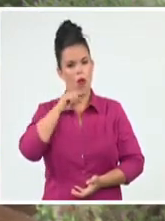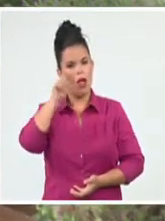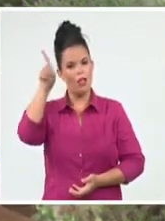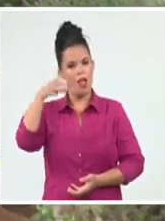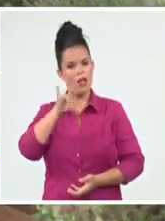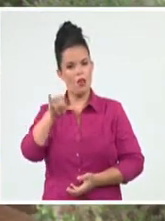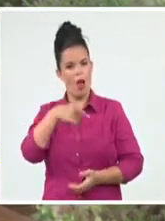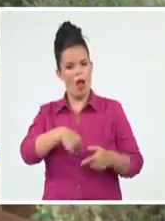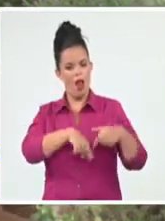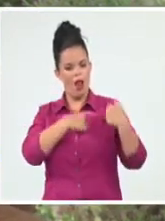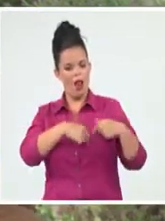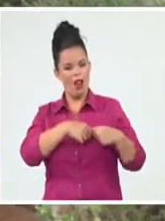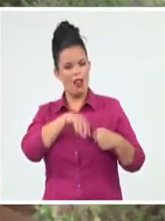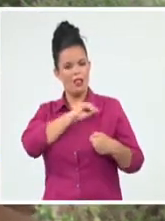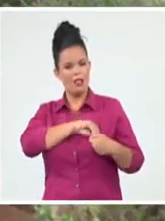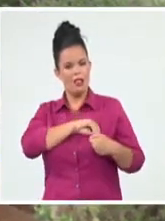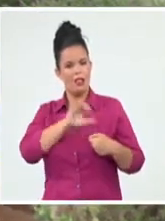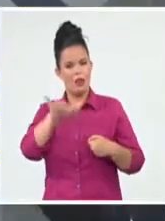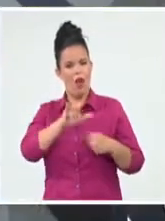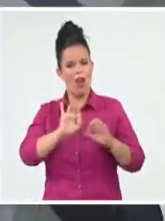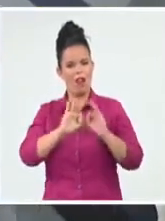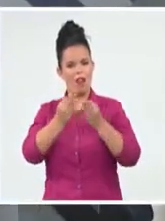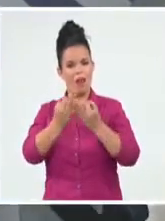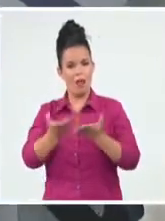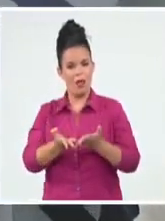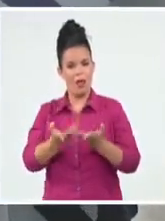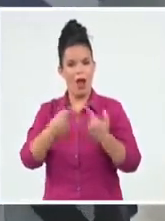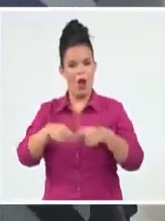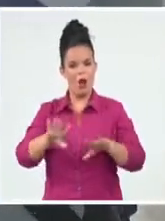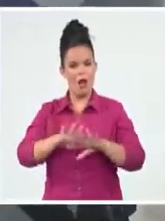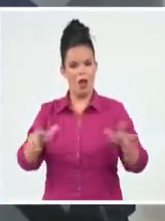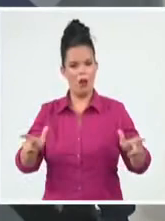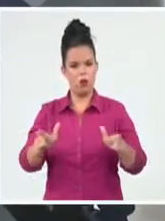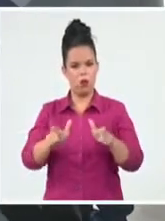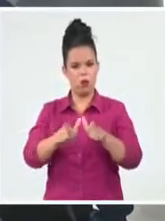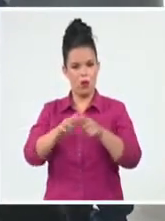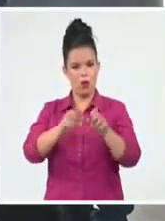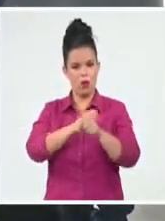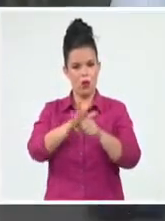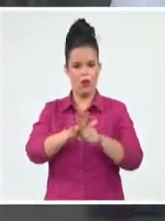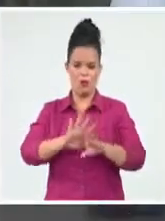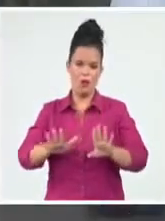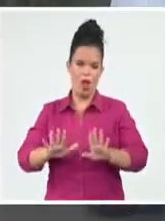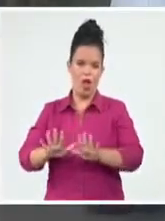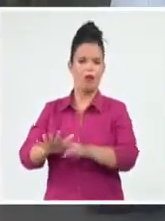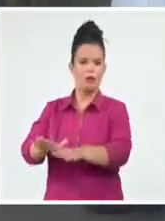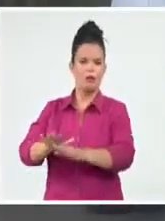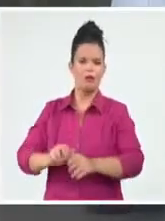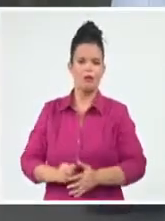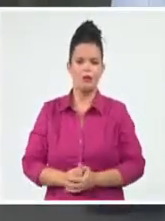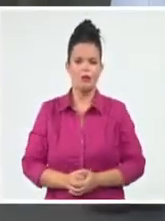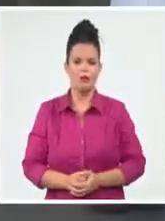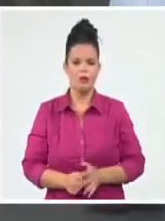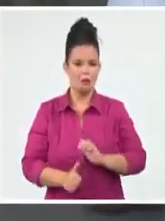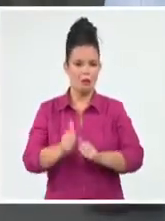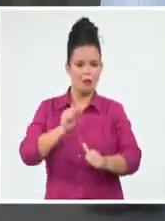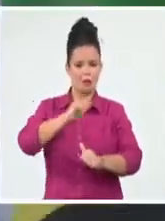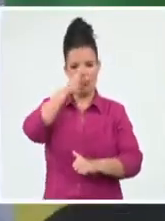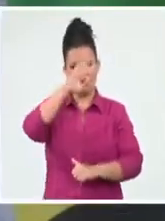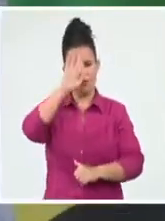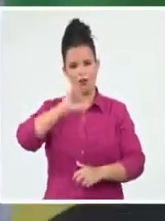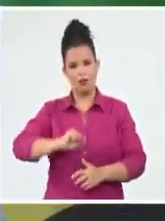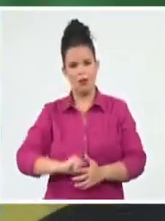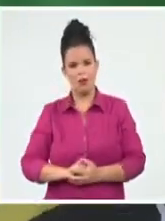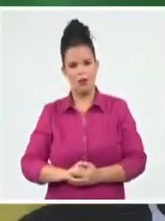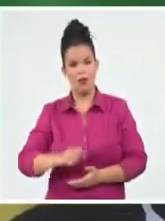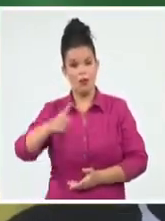que hoy son bajos los casos que dejamos allá. Verdaderos héroes que sin dudarlo ofrecieron su ayuda, conscientes del peligro al que